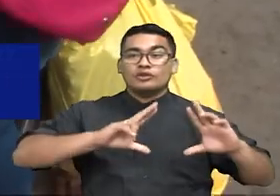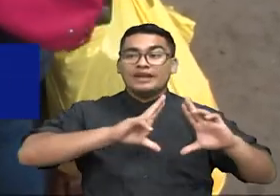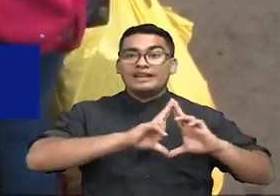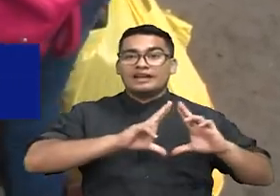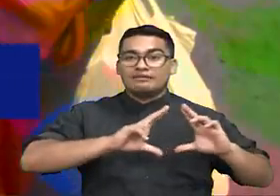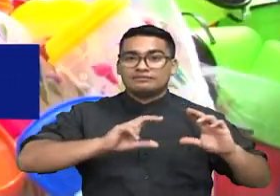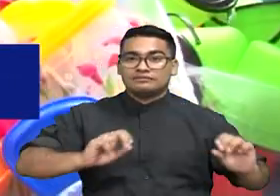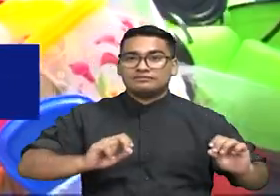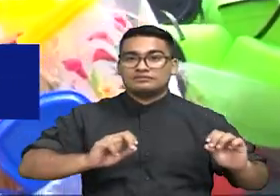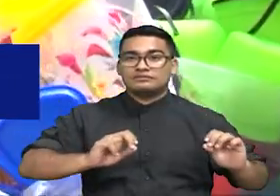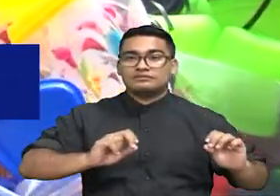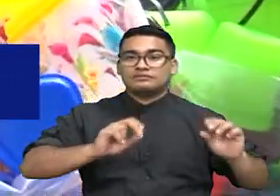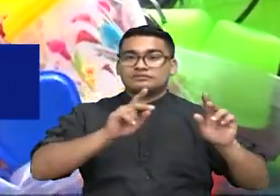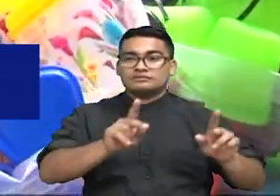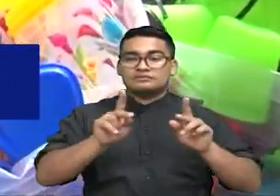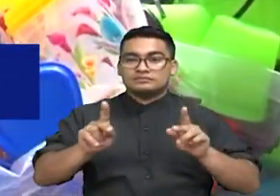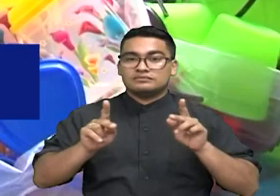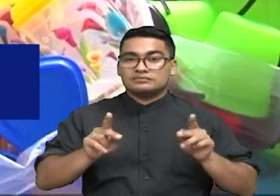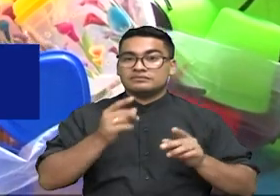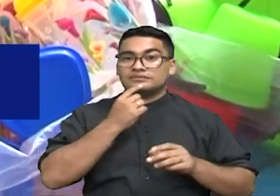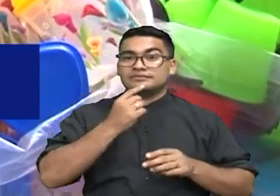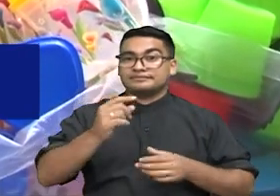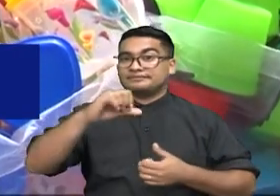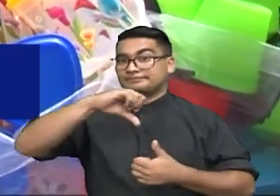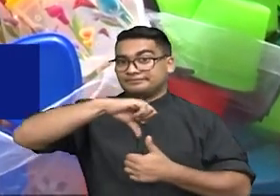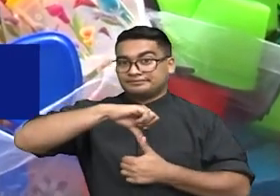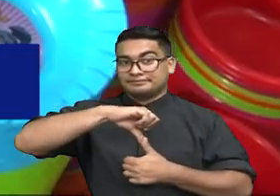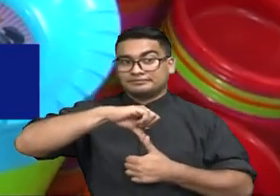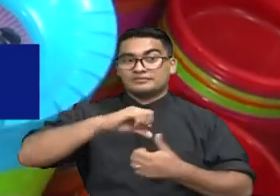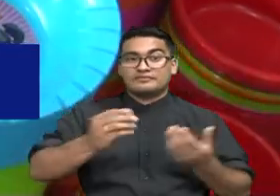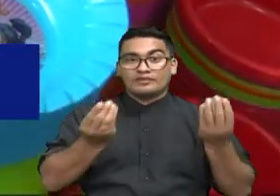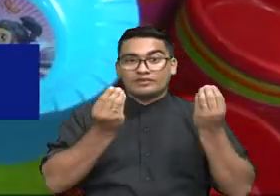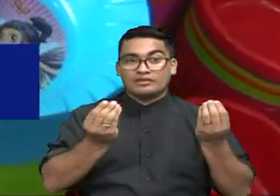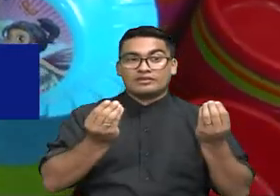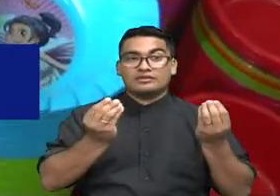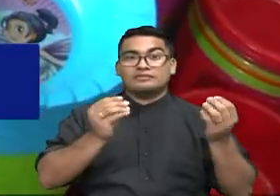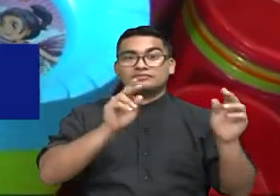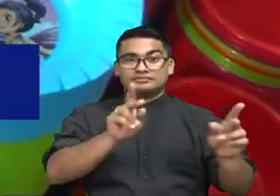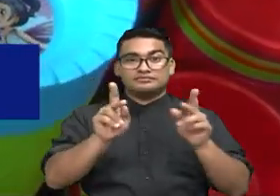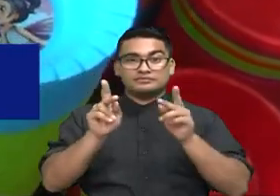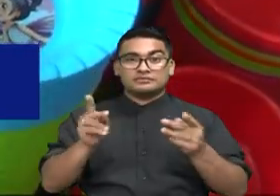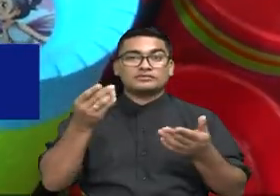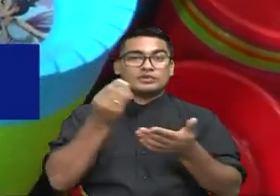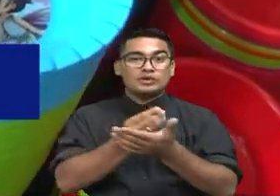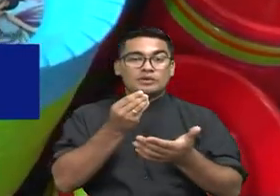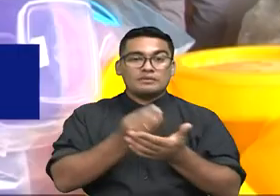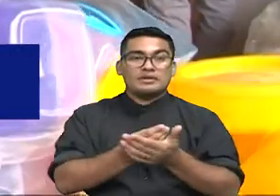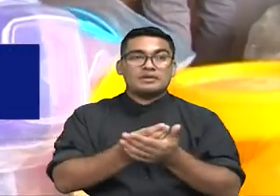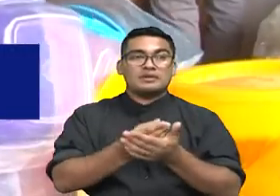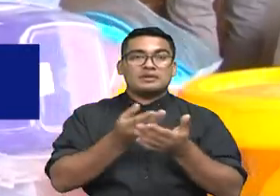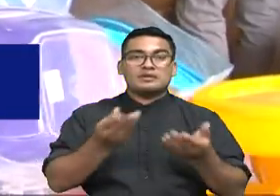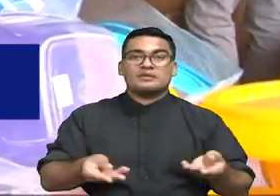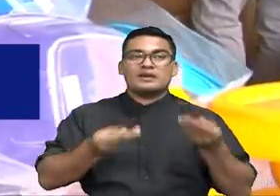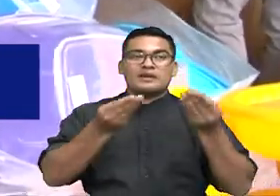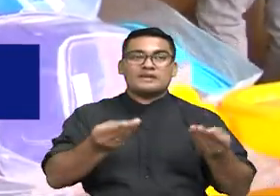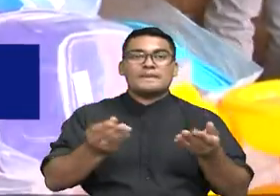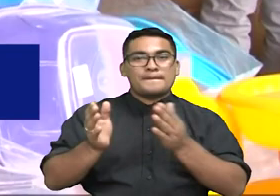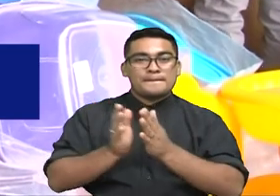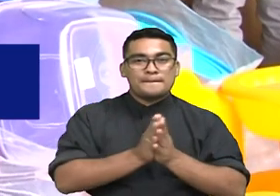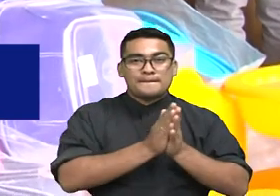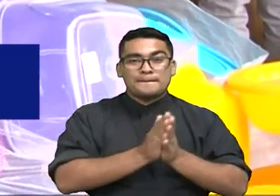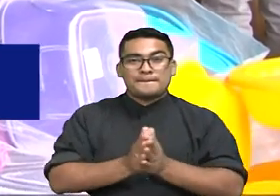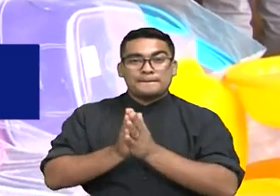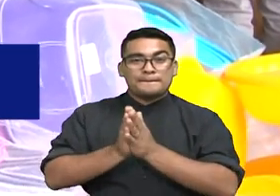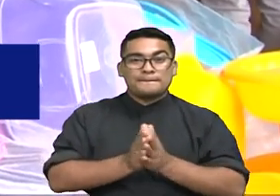Nicaragüenses abarrotan el mercado más grande de Centroamérica. Muchos completan comprando lo que darán como brindis el Día de